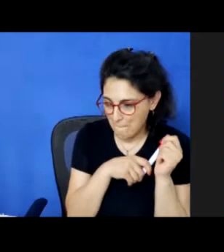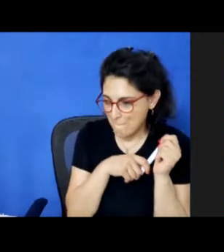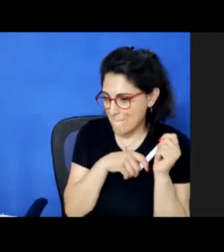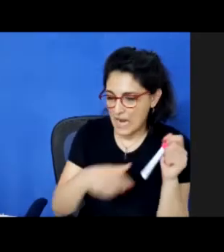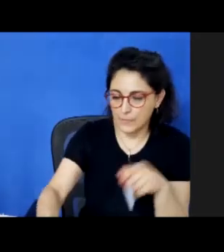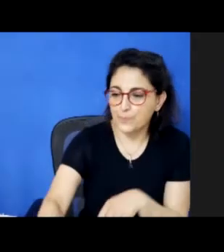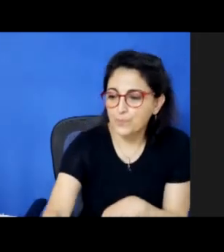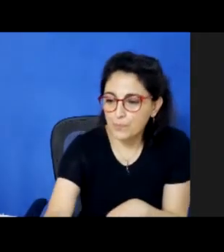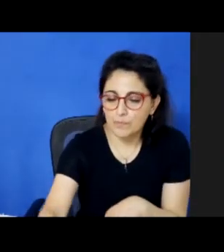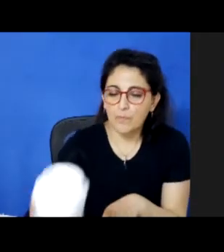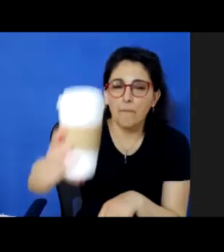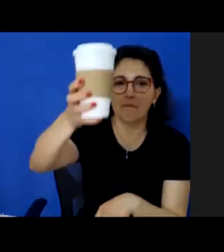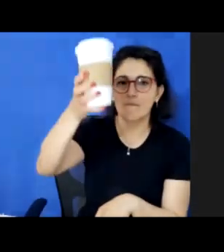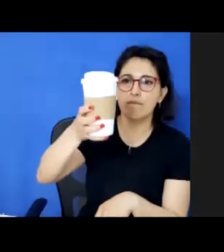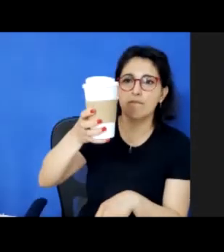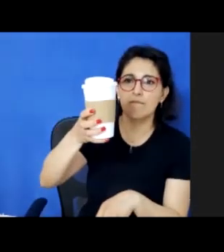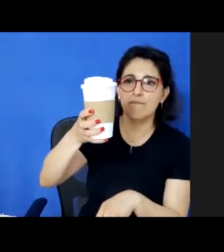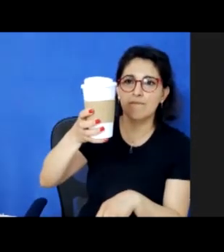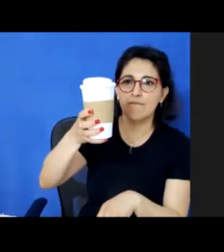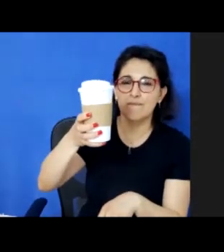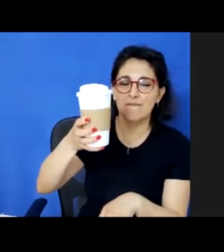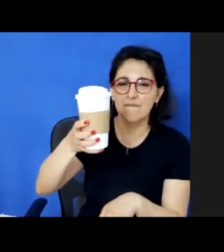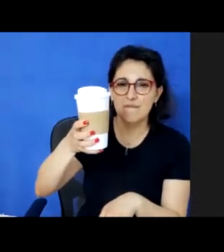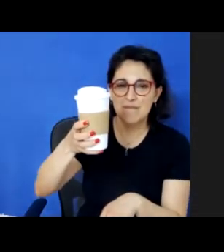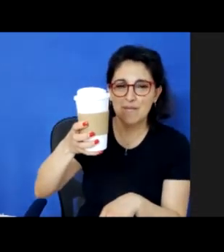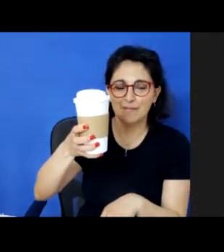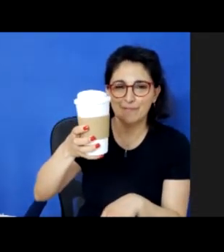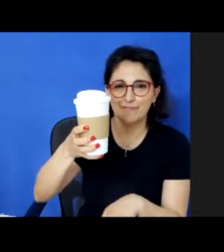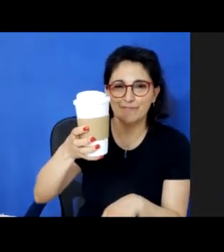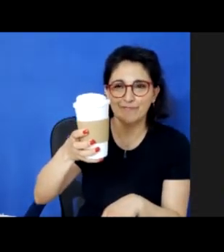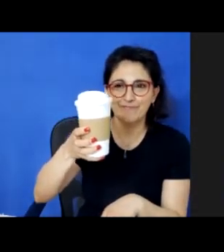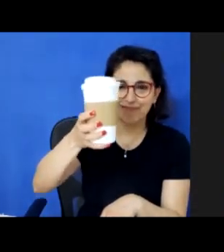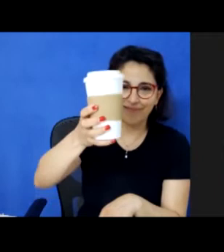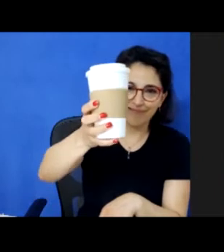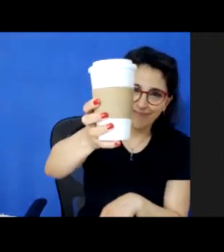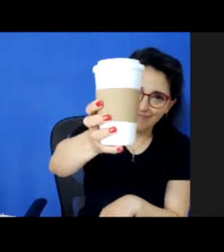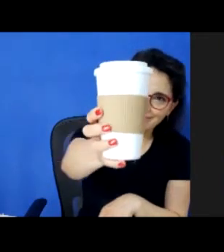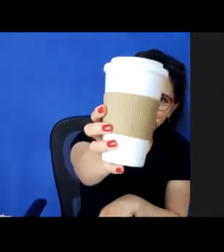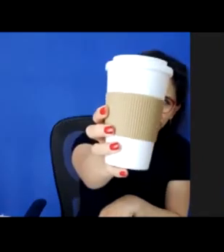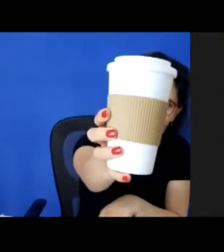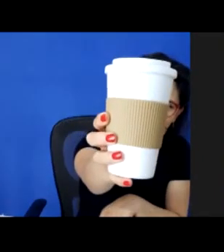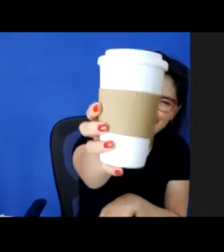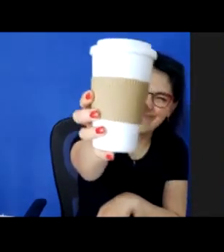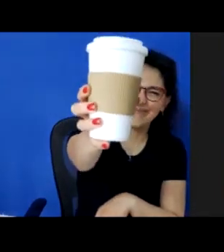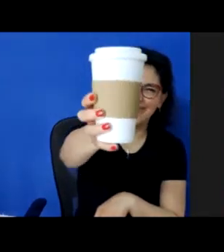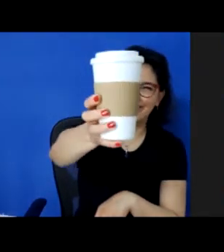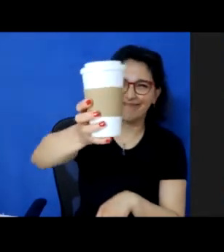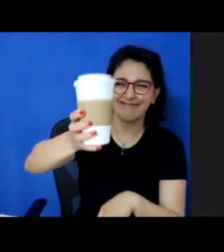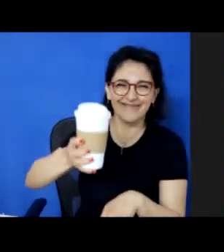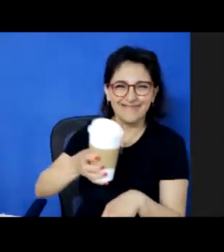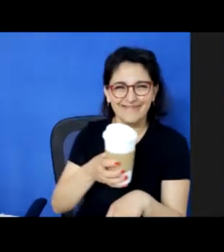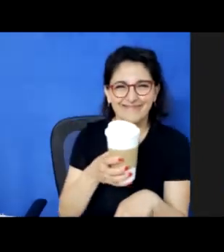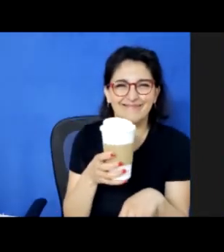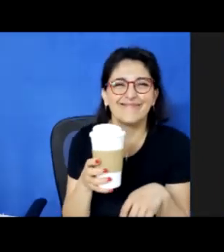levanta tu copa y hagamos un brindis virtual a distancia. Ahí está. Choquemos las copas, los vasos, así compartimos